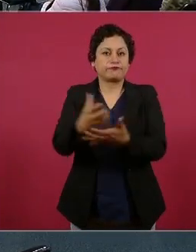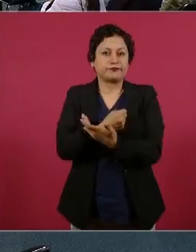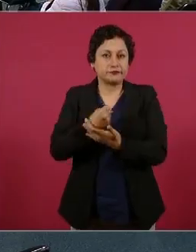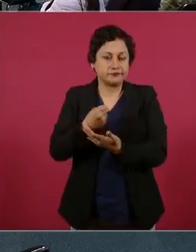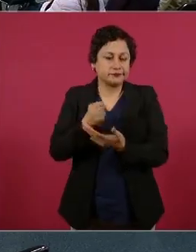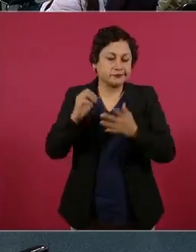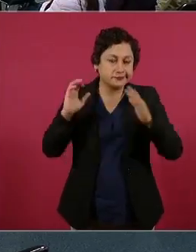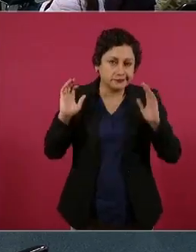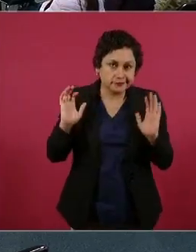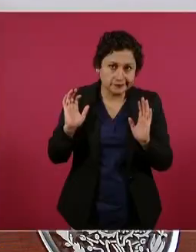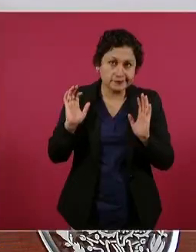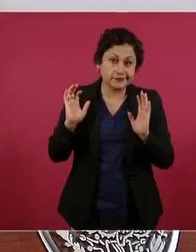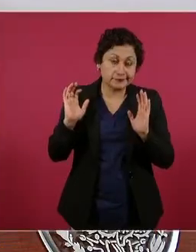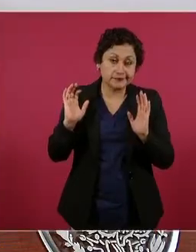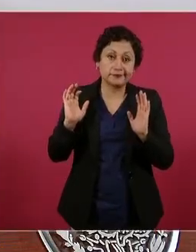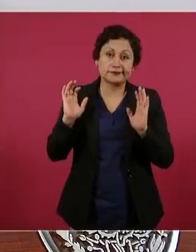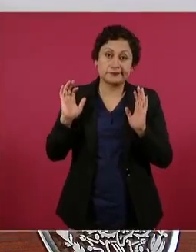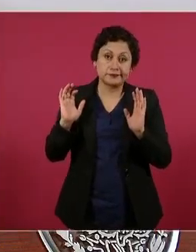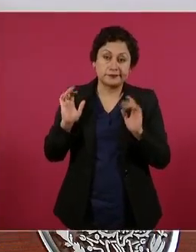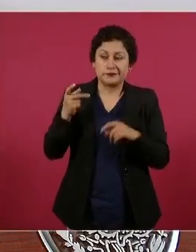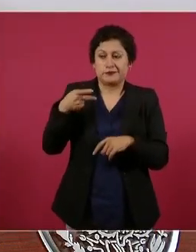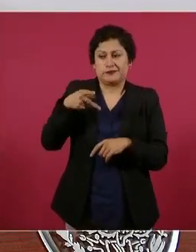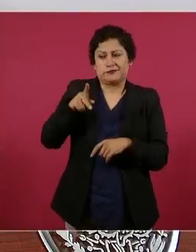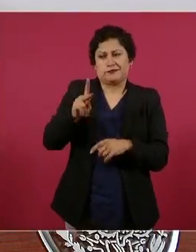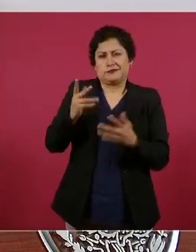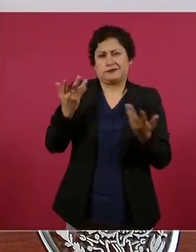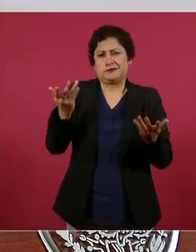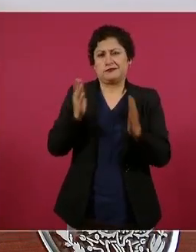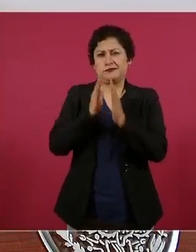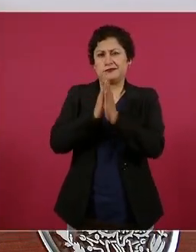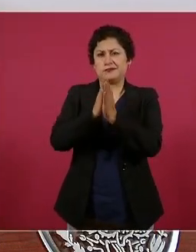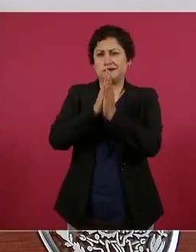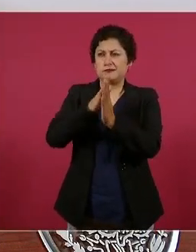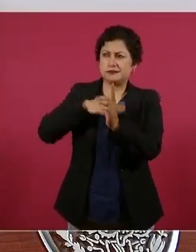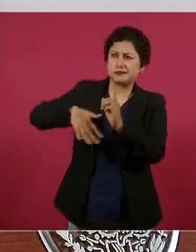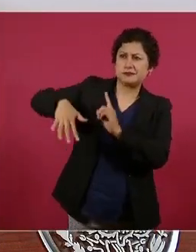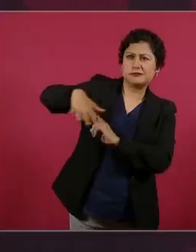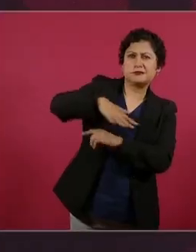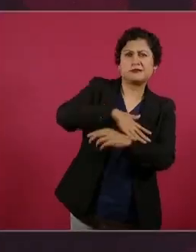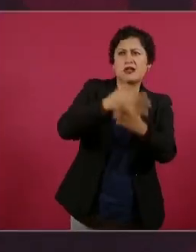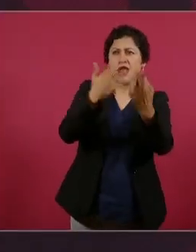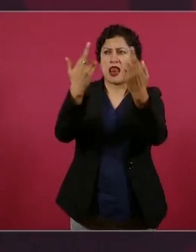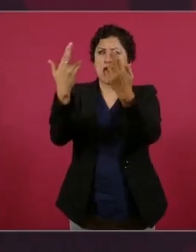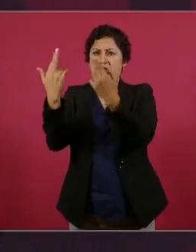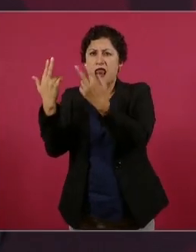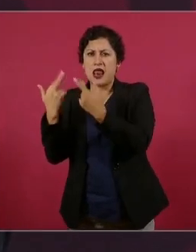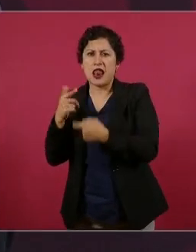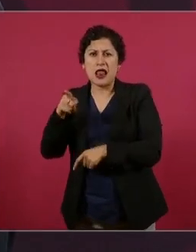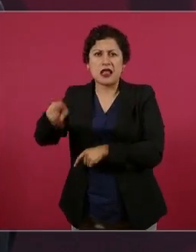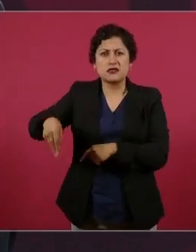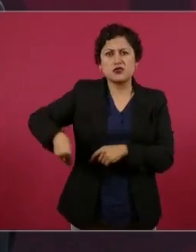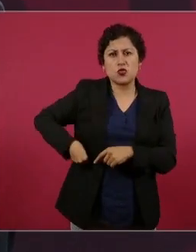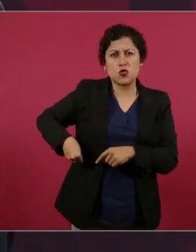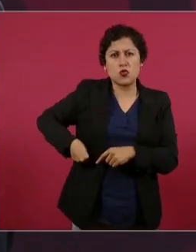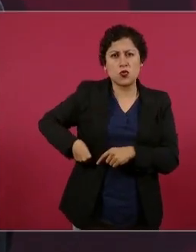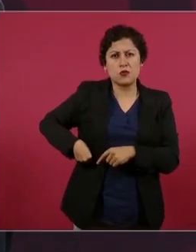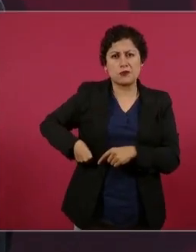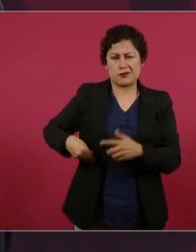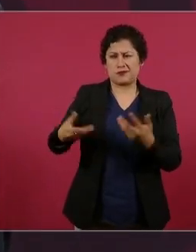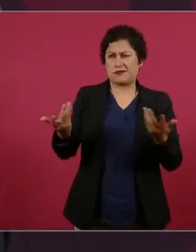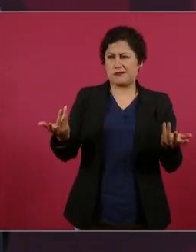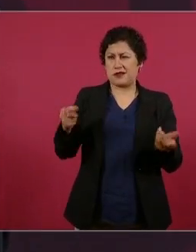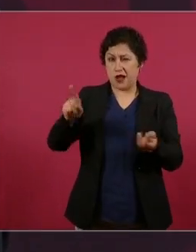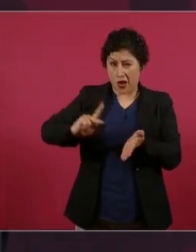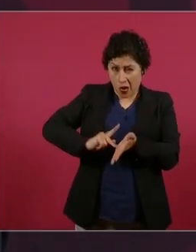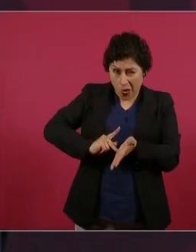cuando está de por medio la destrucción del territorio. Ya no es posible que